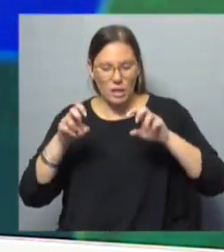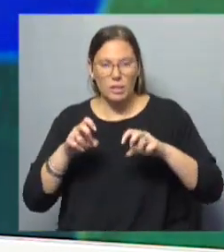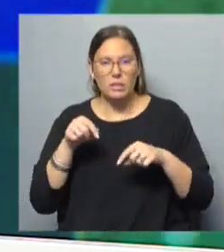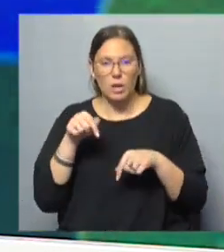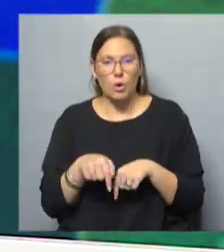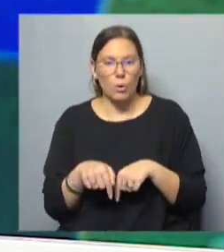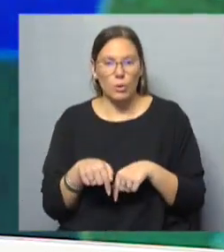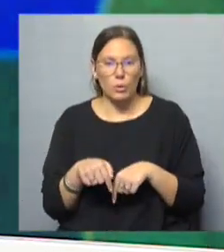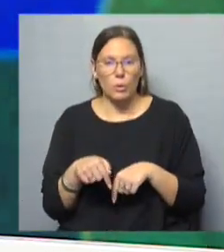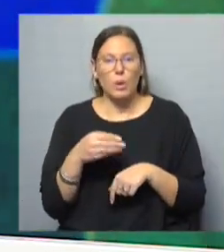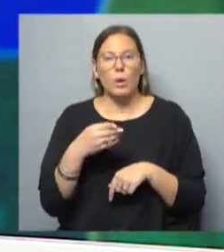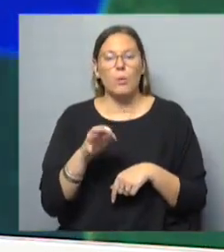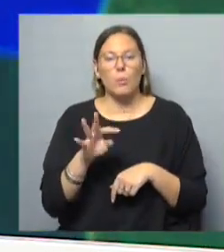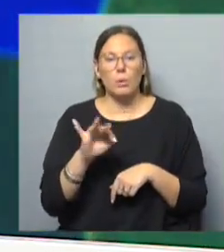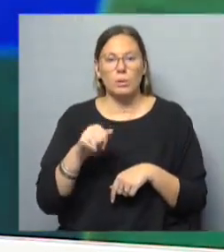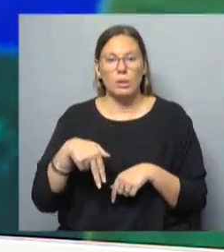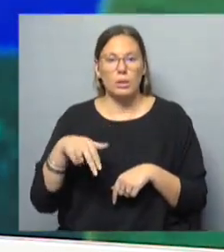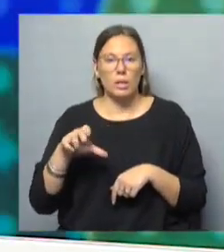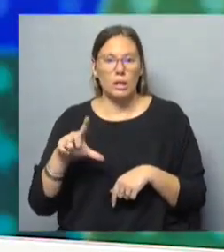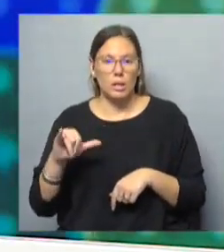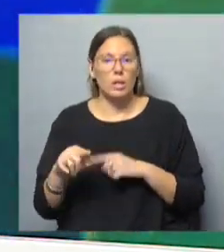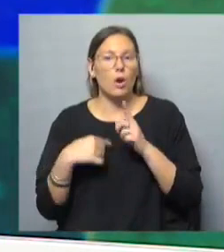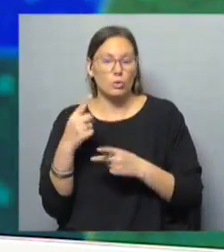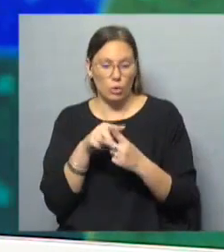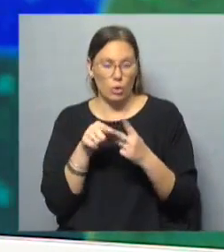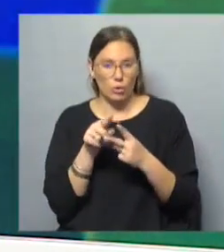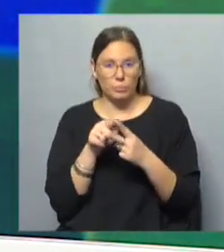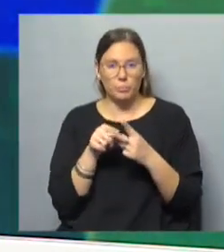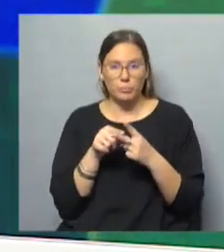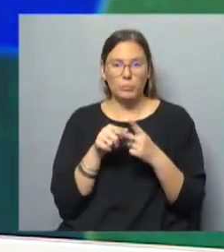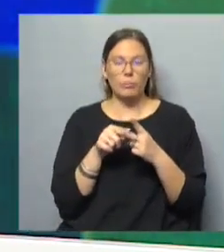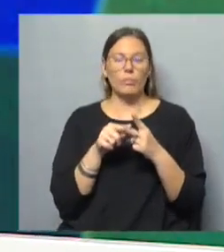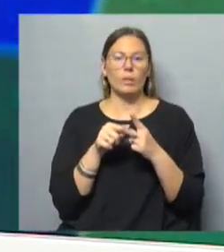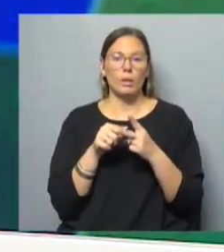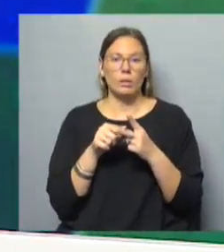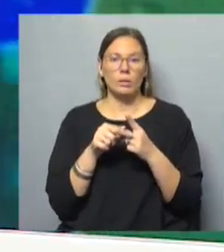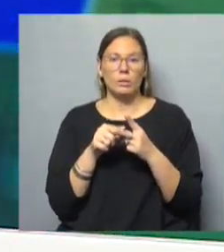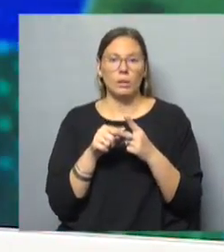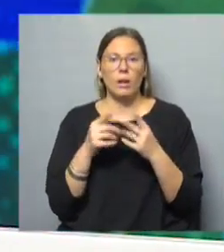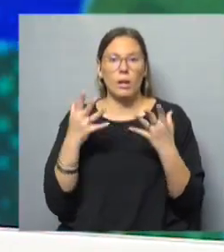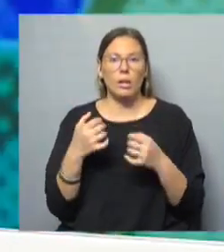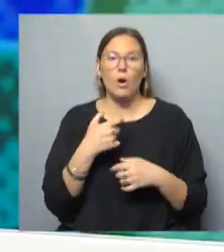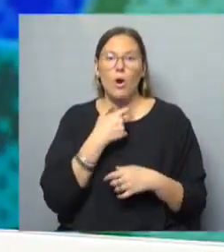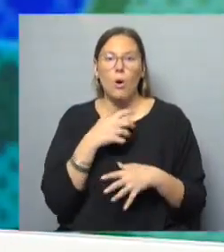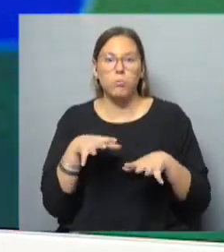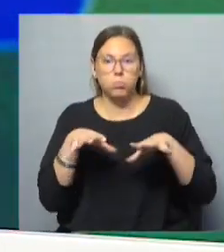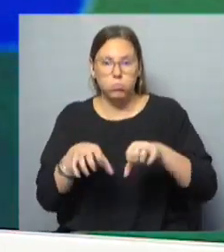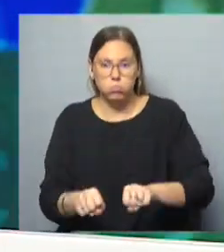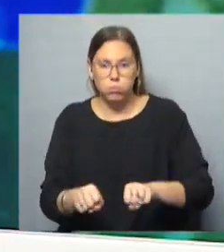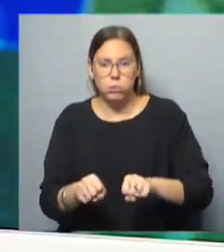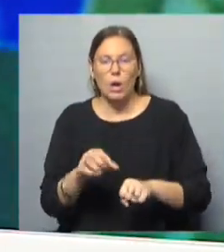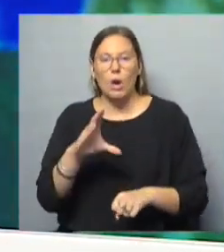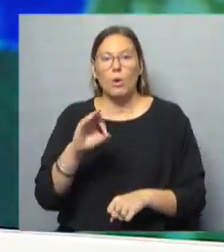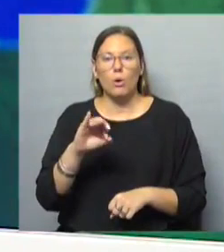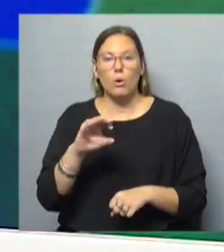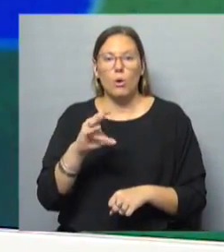de hoy de Eduardo Botineri. Y les cuento rapidito los otros dos temas que vamos a destacar. Hubo un intento de ocupación en la sede del CODICEN, o sea